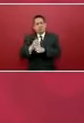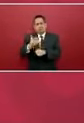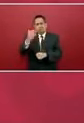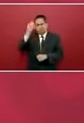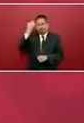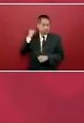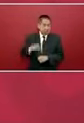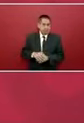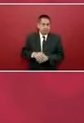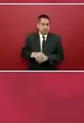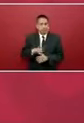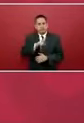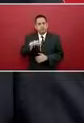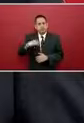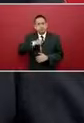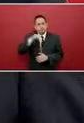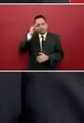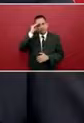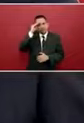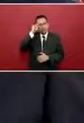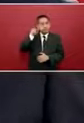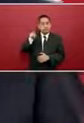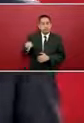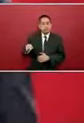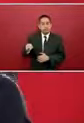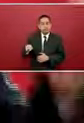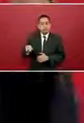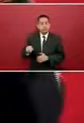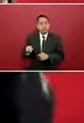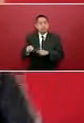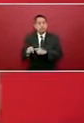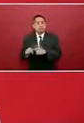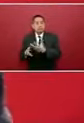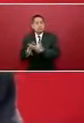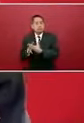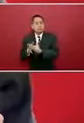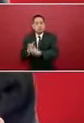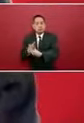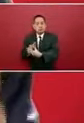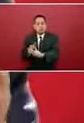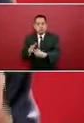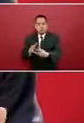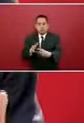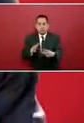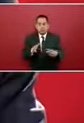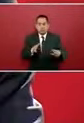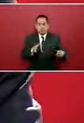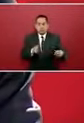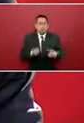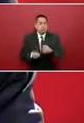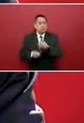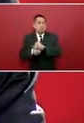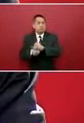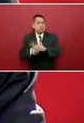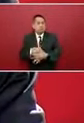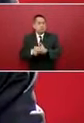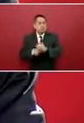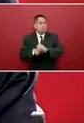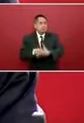nadie imaginó que eso se iba a trasladar, esa práctica,